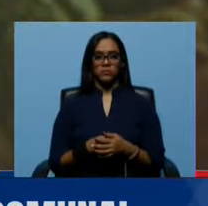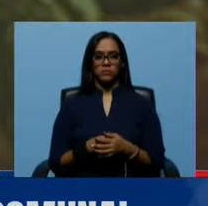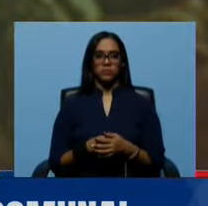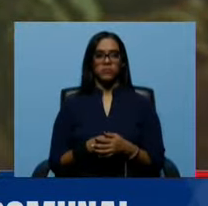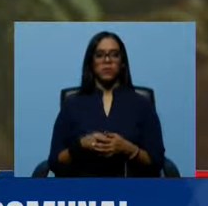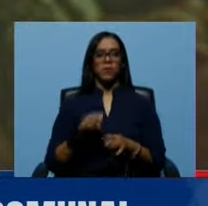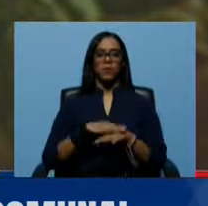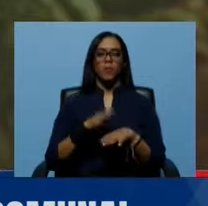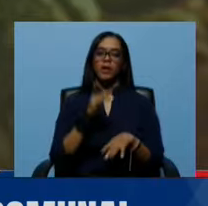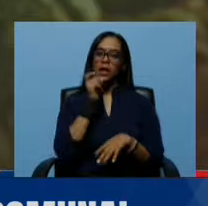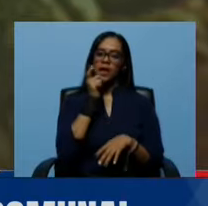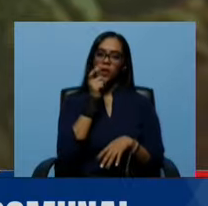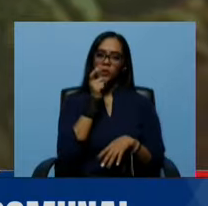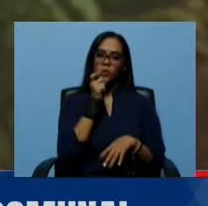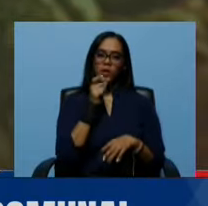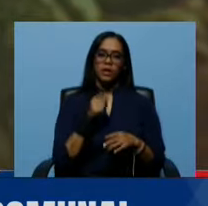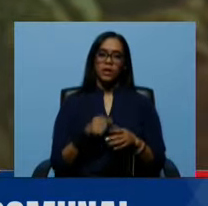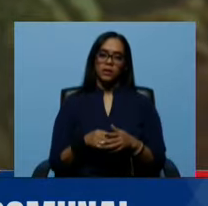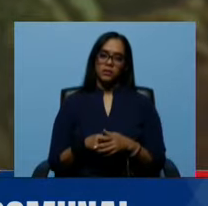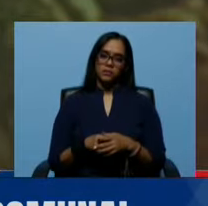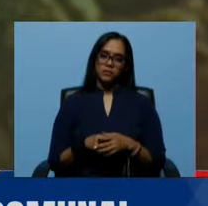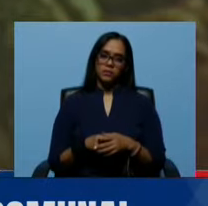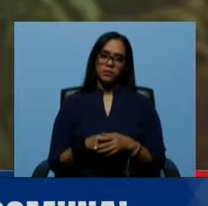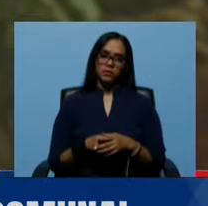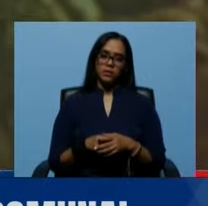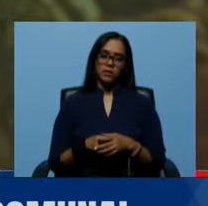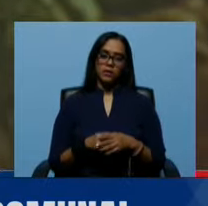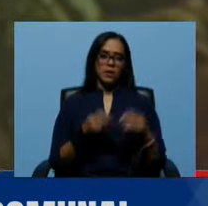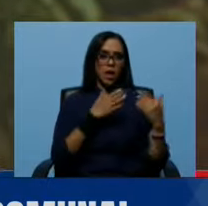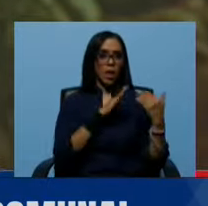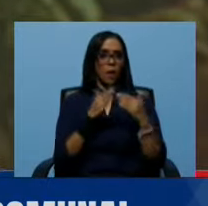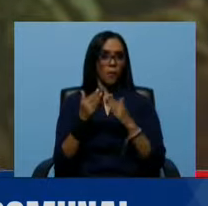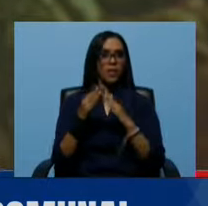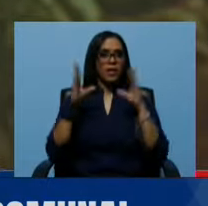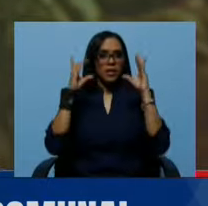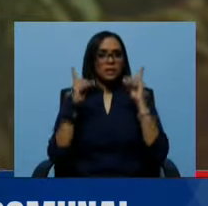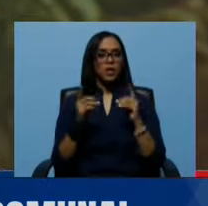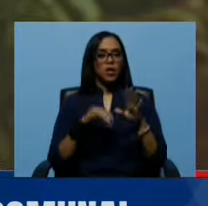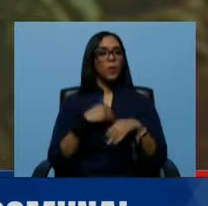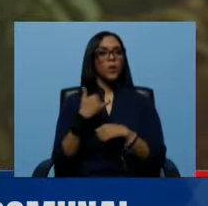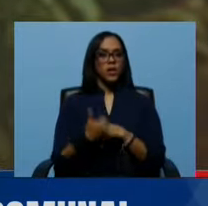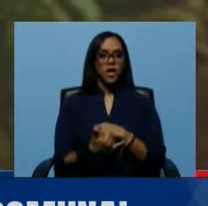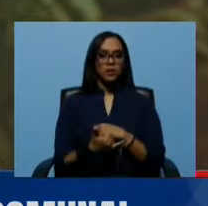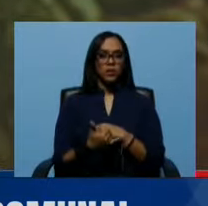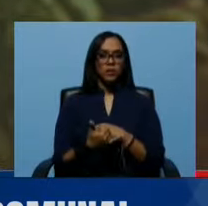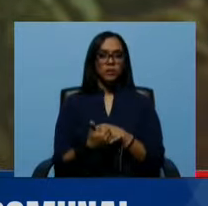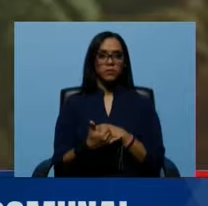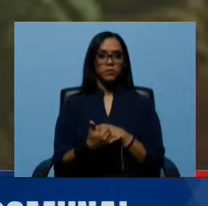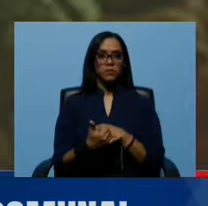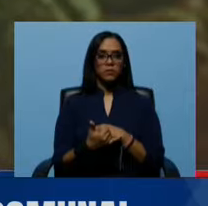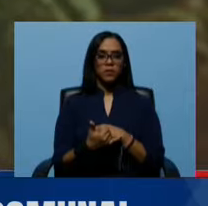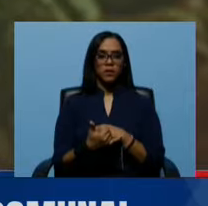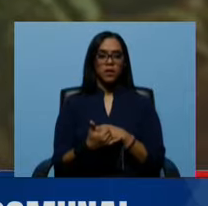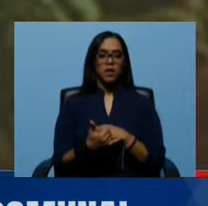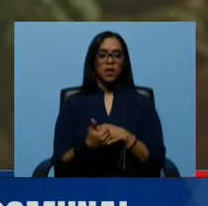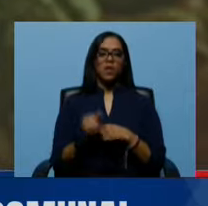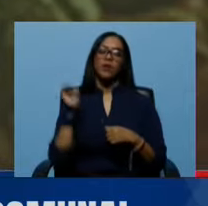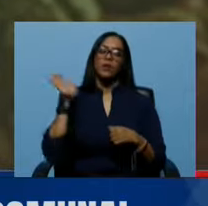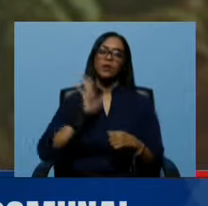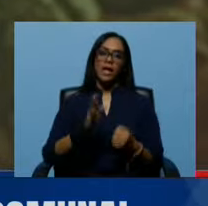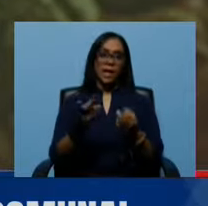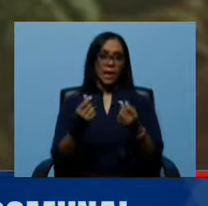Porque en las consultas, las comunidades deciden un proyecto. Cuando les llega la